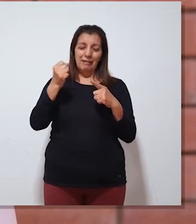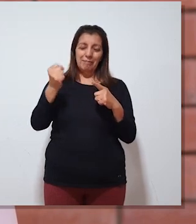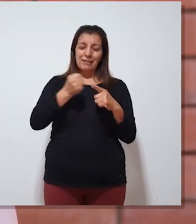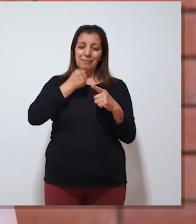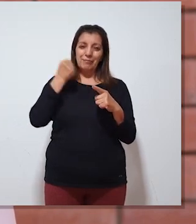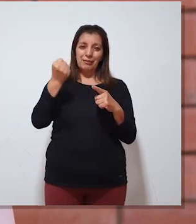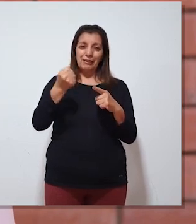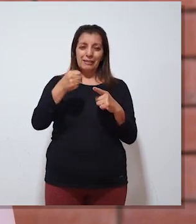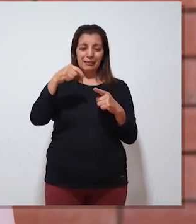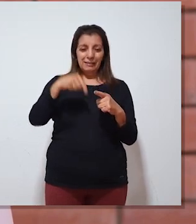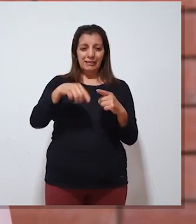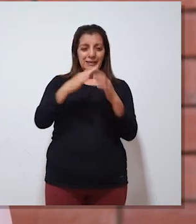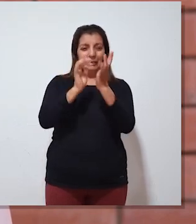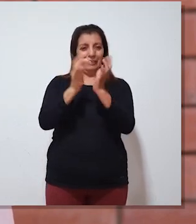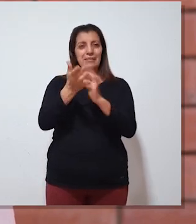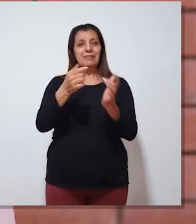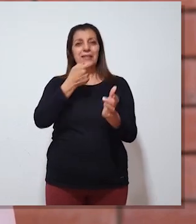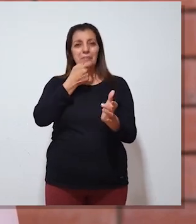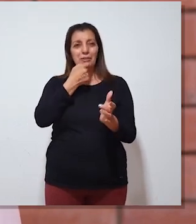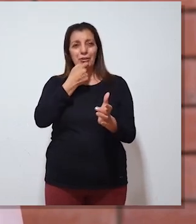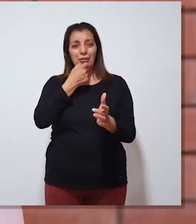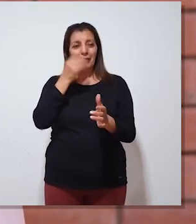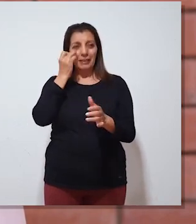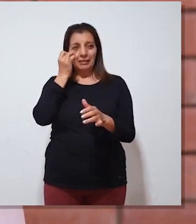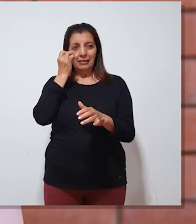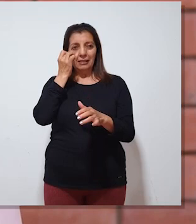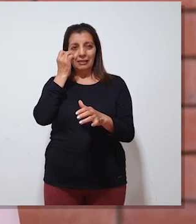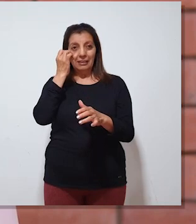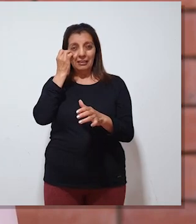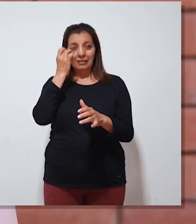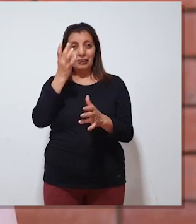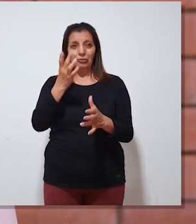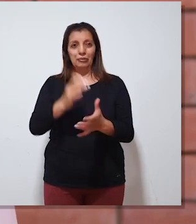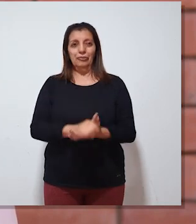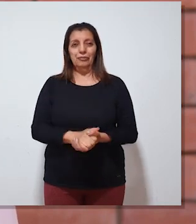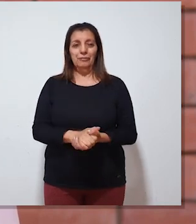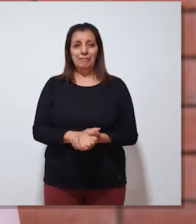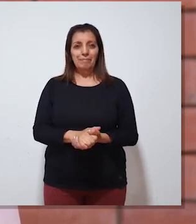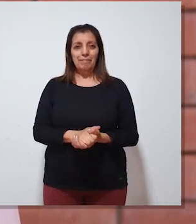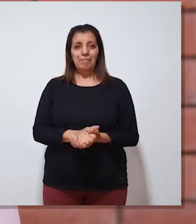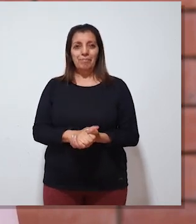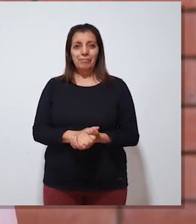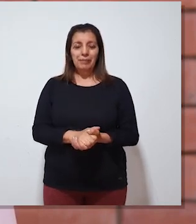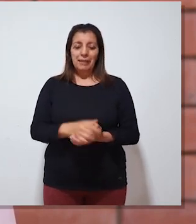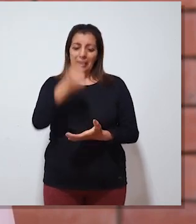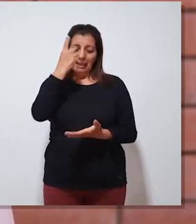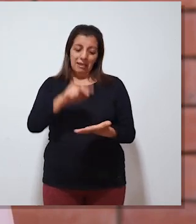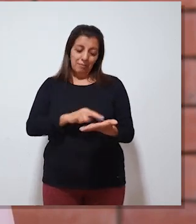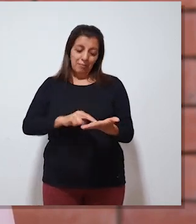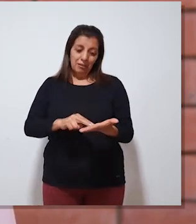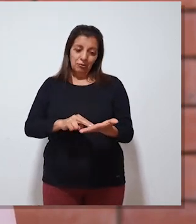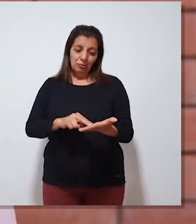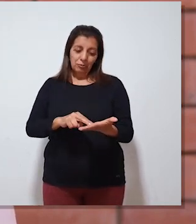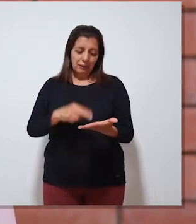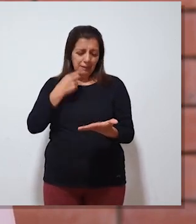los hombres. En la primera lectura escuchábamos un brevísimo texto del libro de los Hechos de